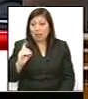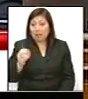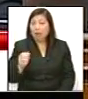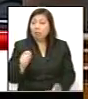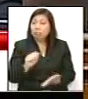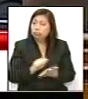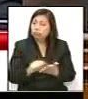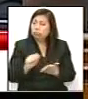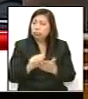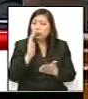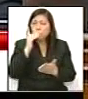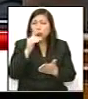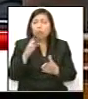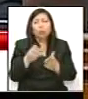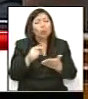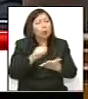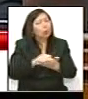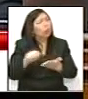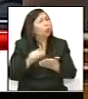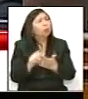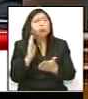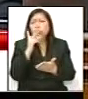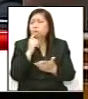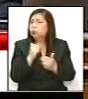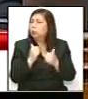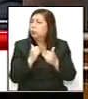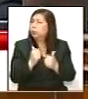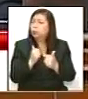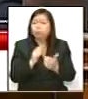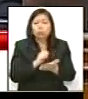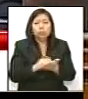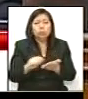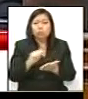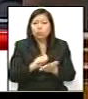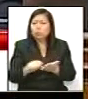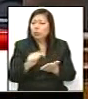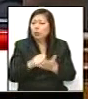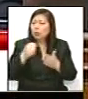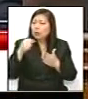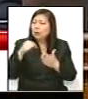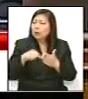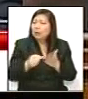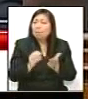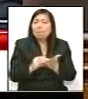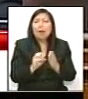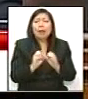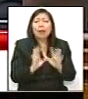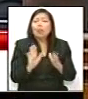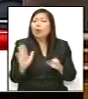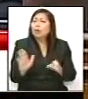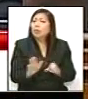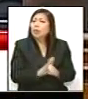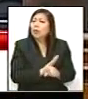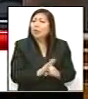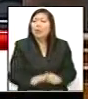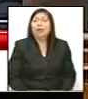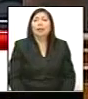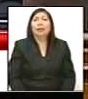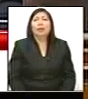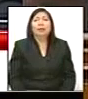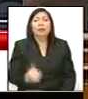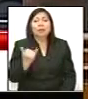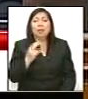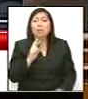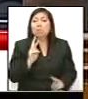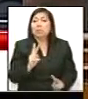artístico y la belleza de sus documentos y sus obras literarias, que tiene un trasfondo, claro que sí, totalmente ideológico y